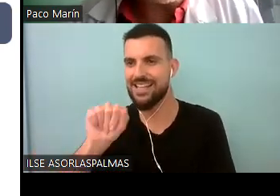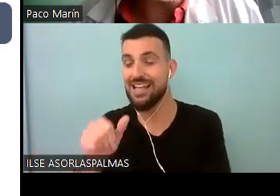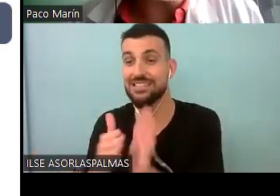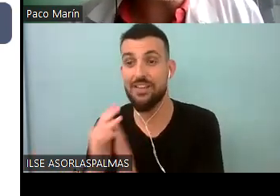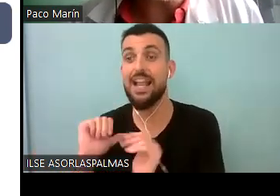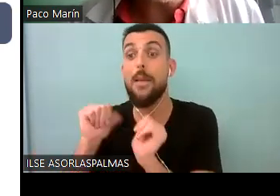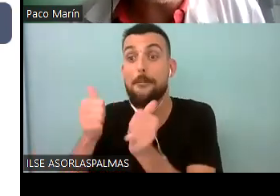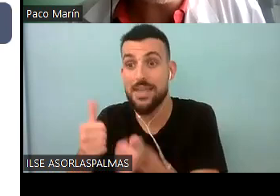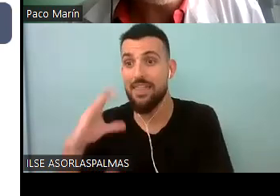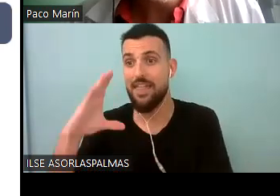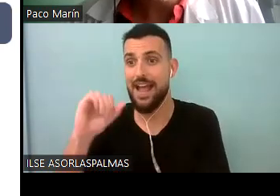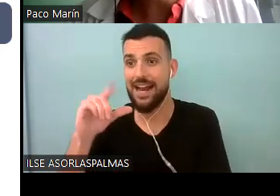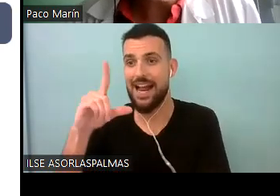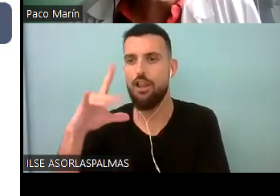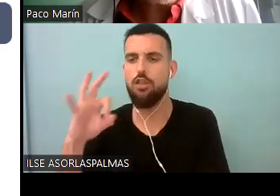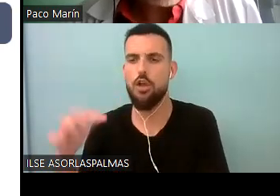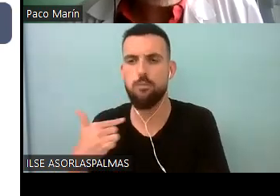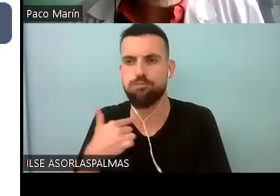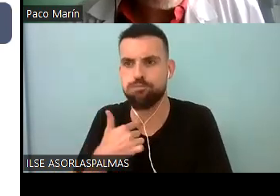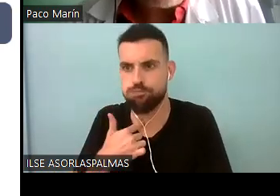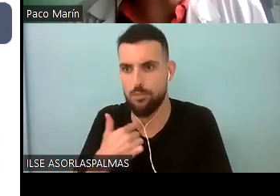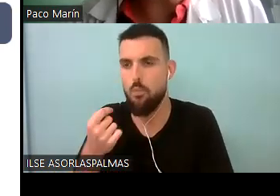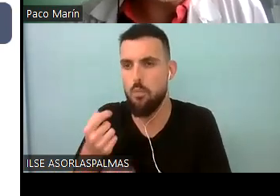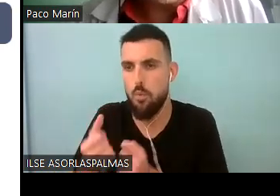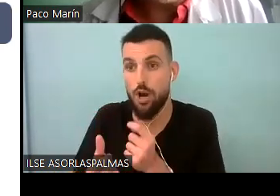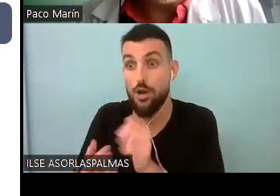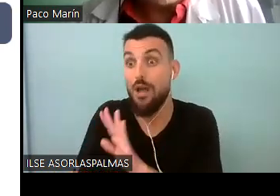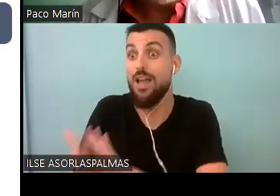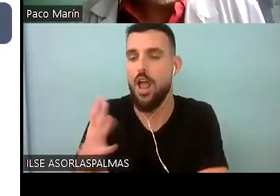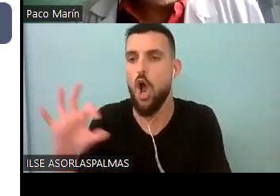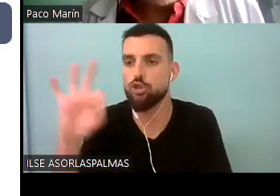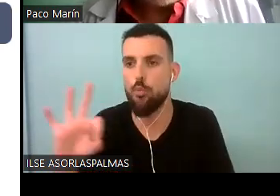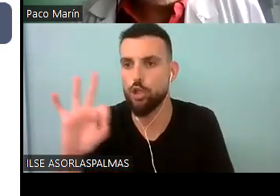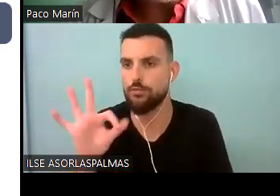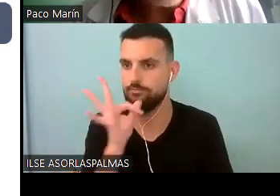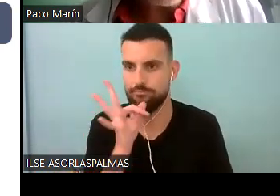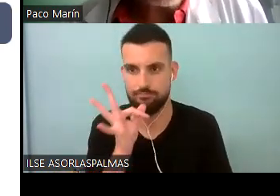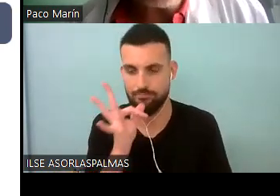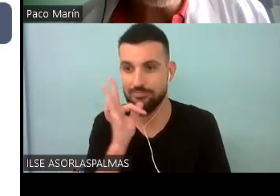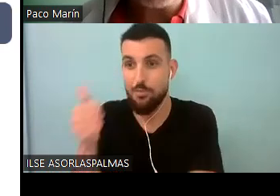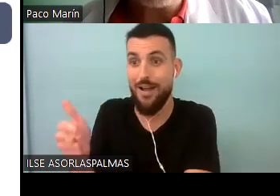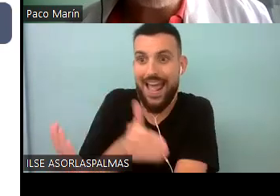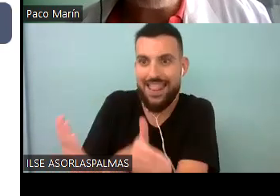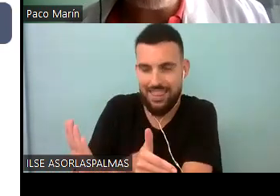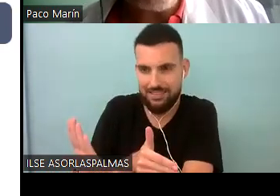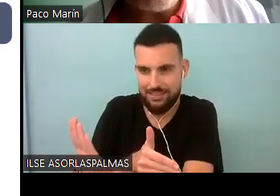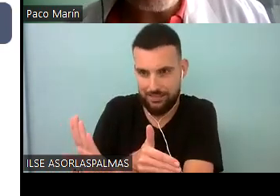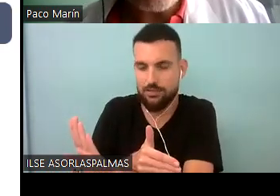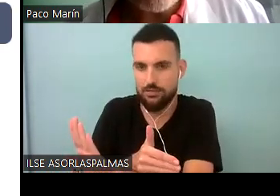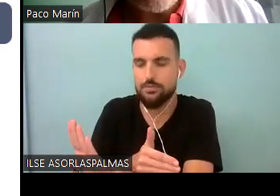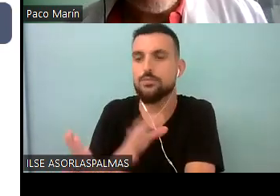de calcio y fosfato en los huesos, pero no osteoporosis. Esto es importante sobre todo a nivel